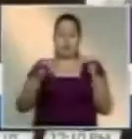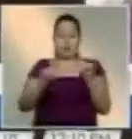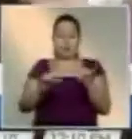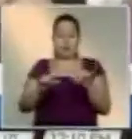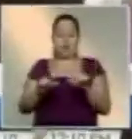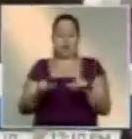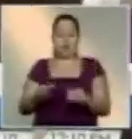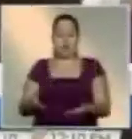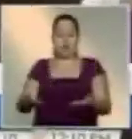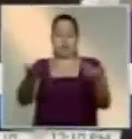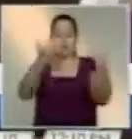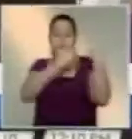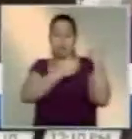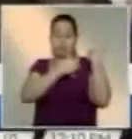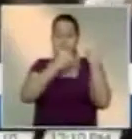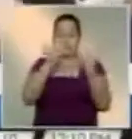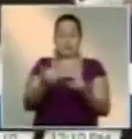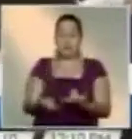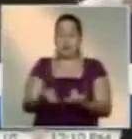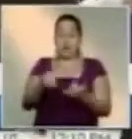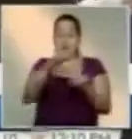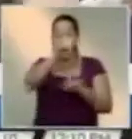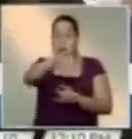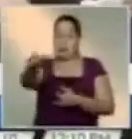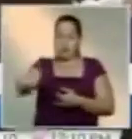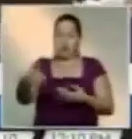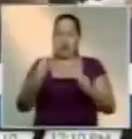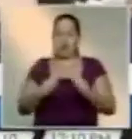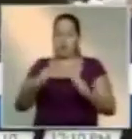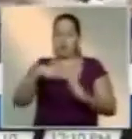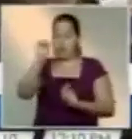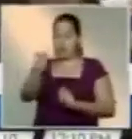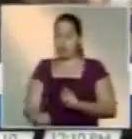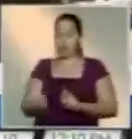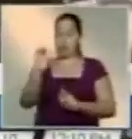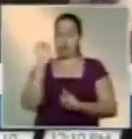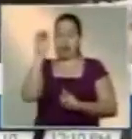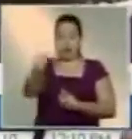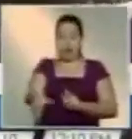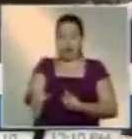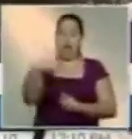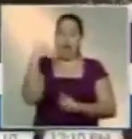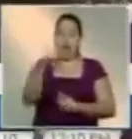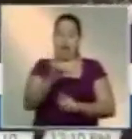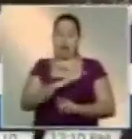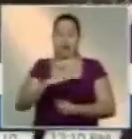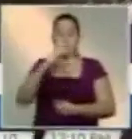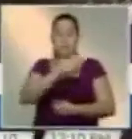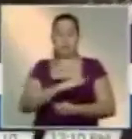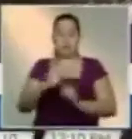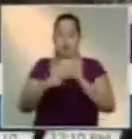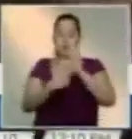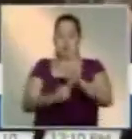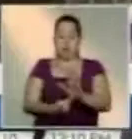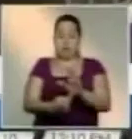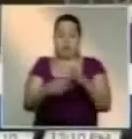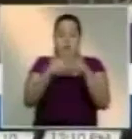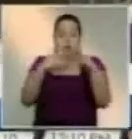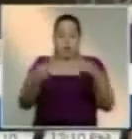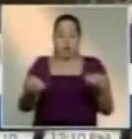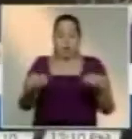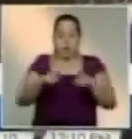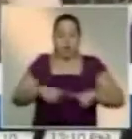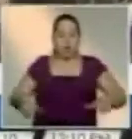manos y se está considerando. Los vecinos del sur de Maracay, que está aquí una comisión representativa de todos